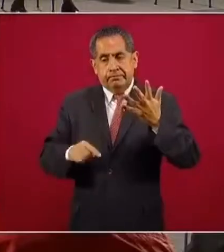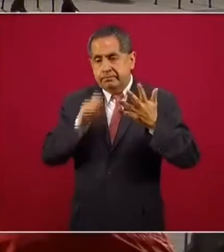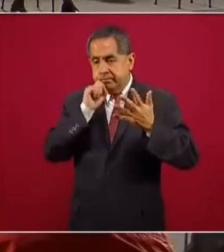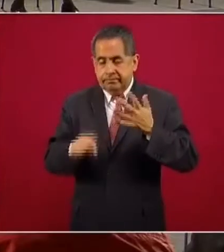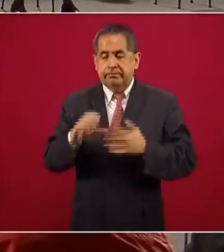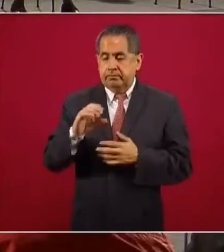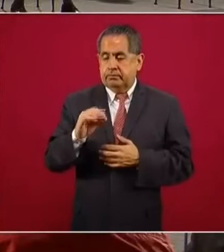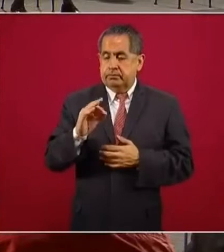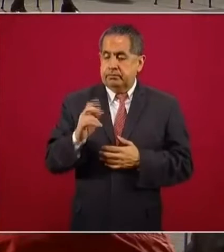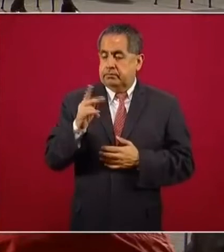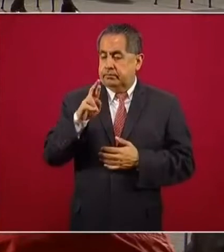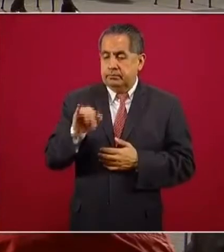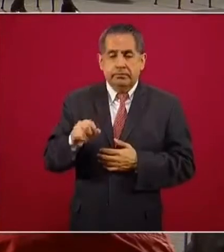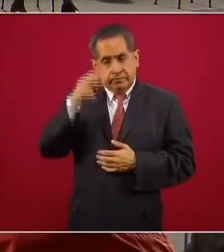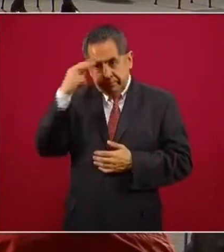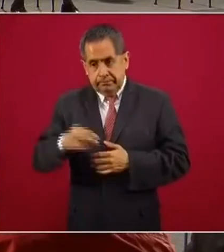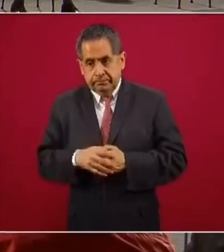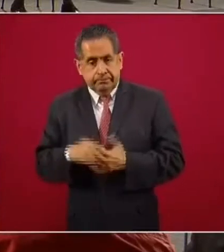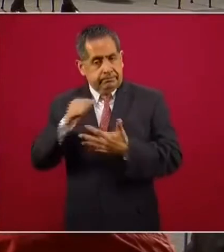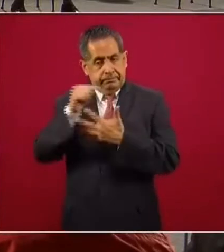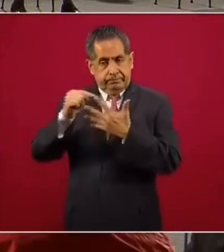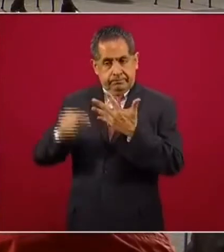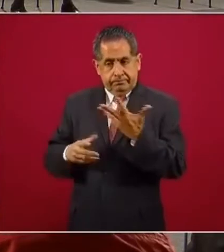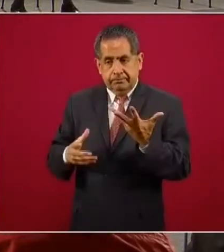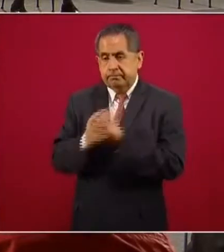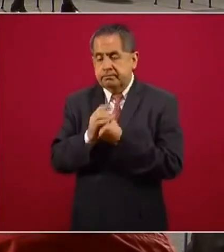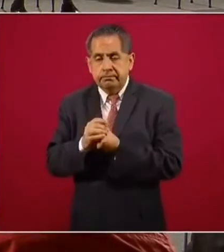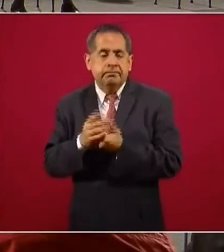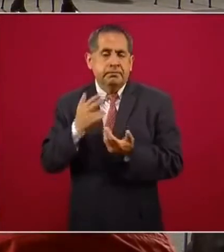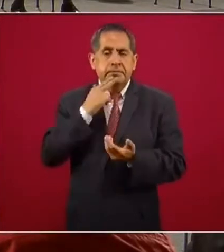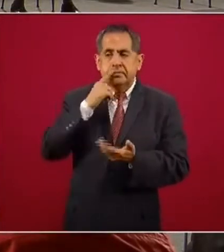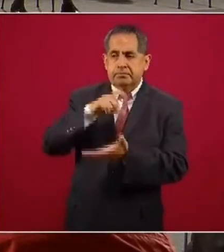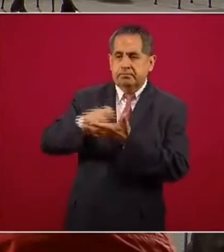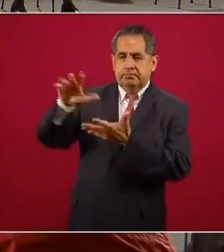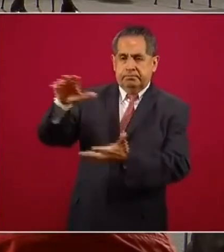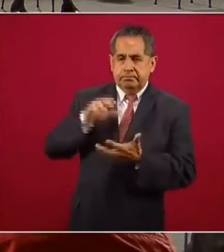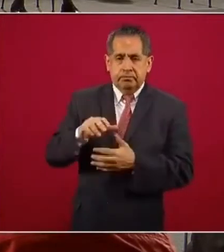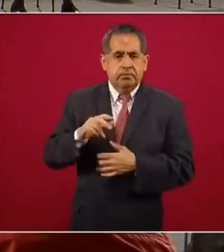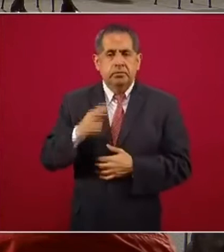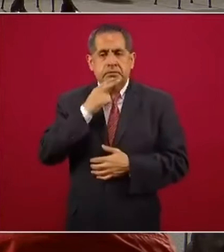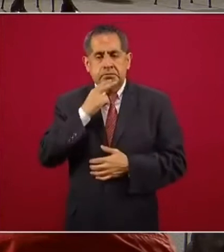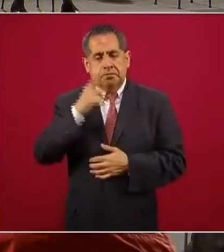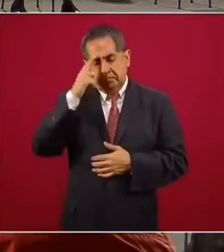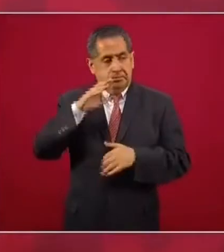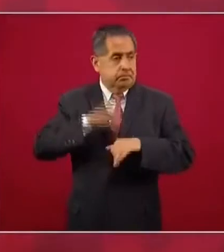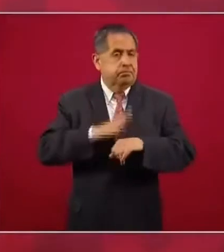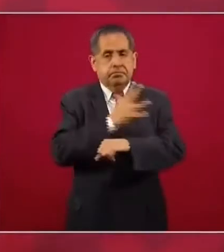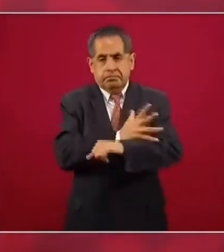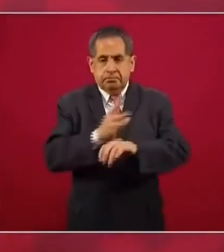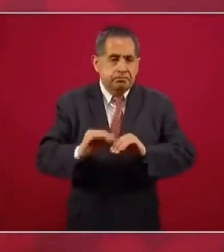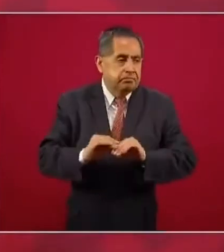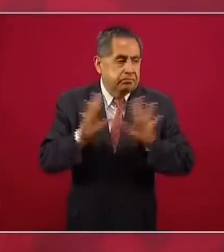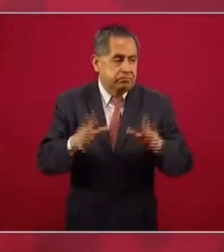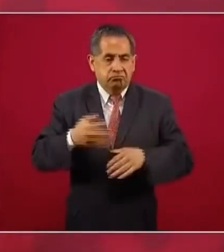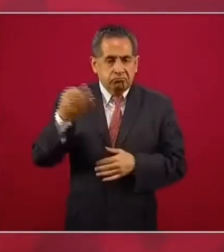la COFEPRIS de México. Pero estos fondos son mucho más que un mecanismo de adquisición, son desencadenantes de mayor transparencia y